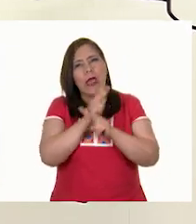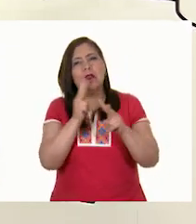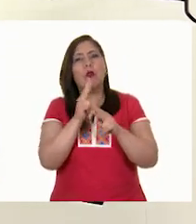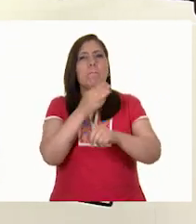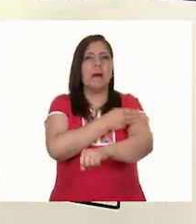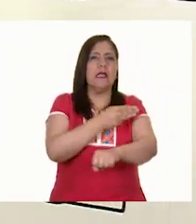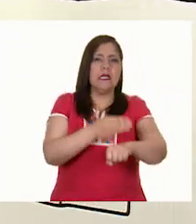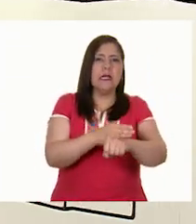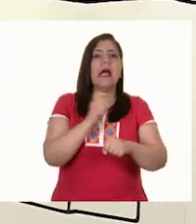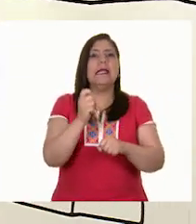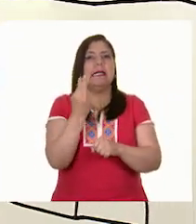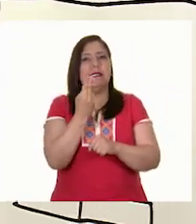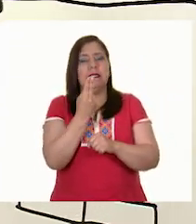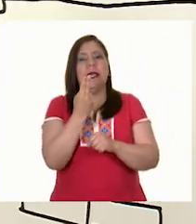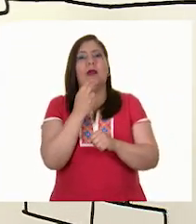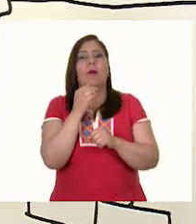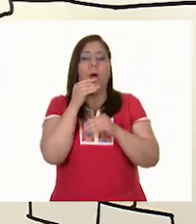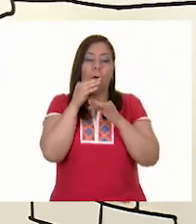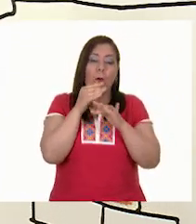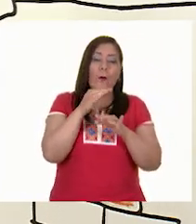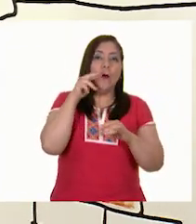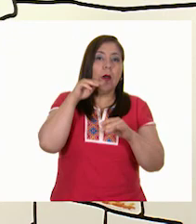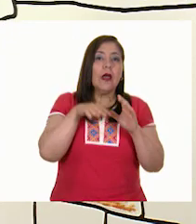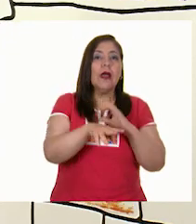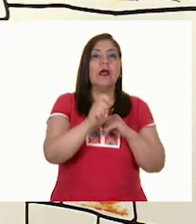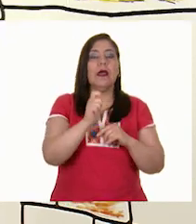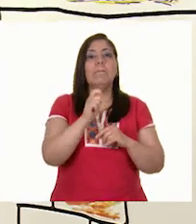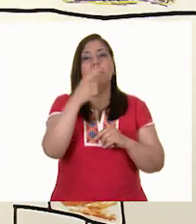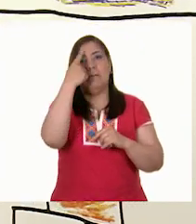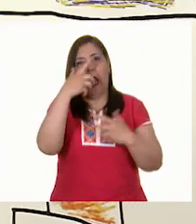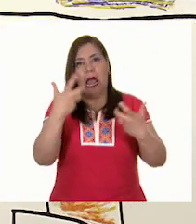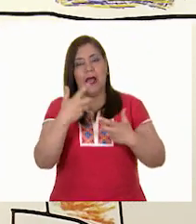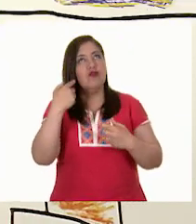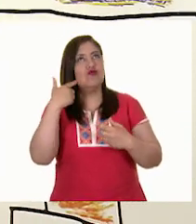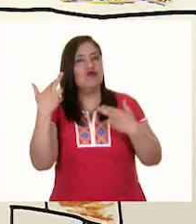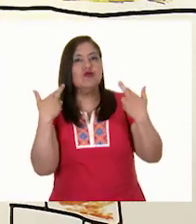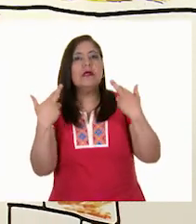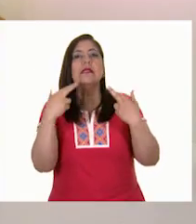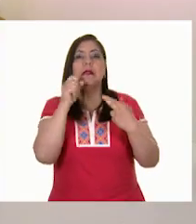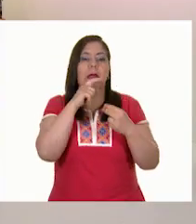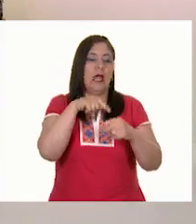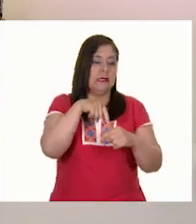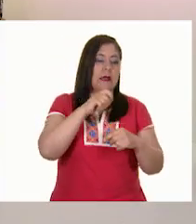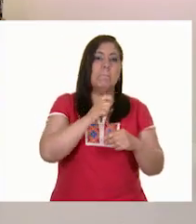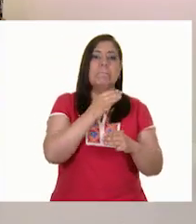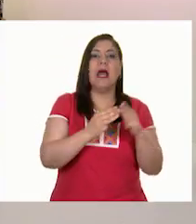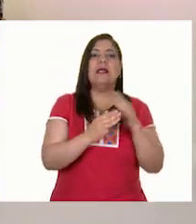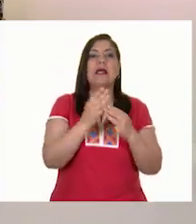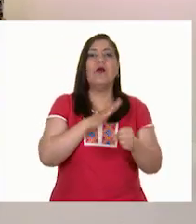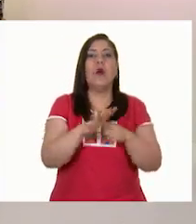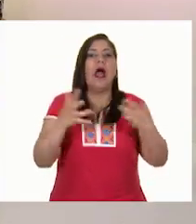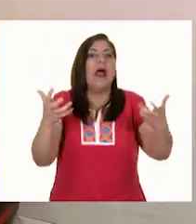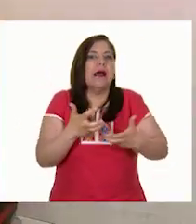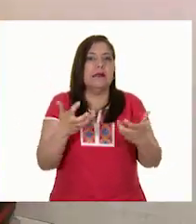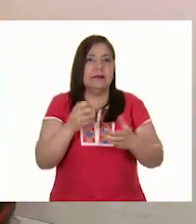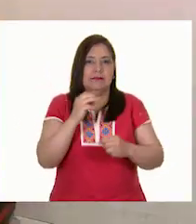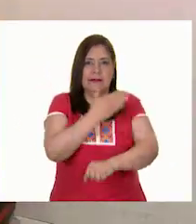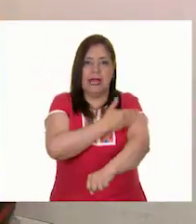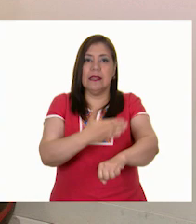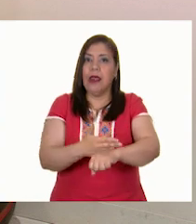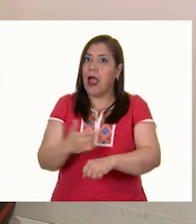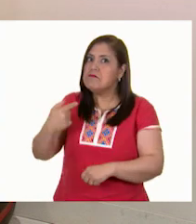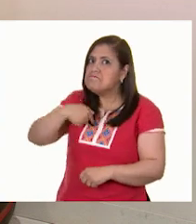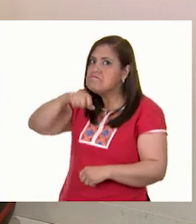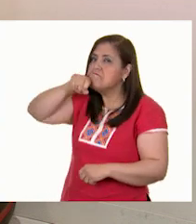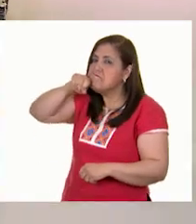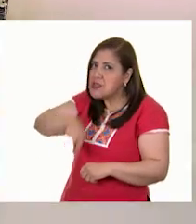Porque necesita del aliento o del aire para producir el sonido y porque está hecho de madera. ¡El mío